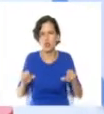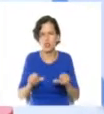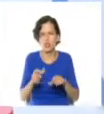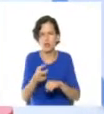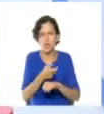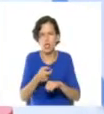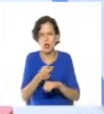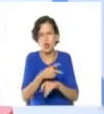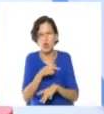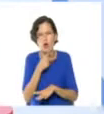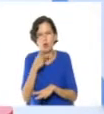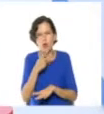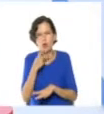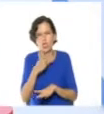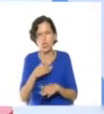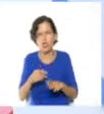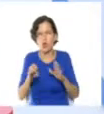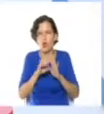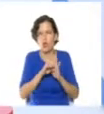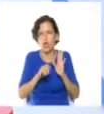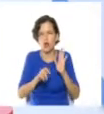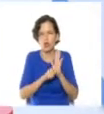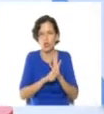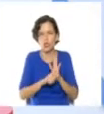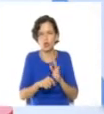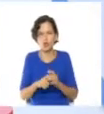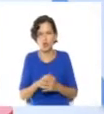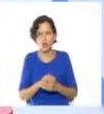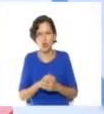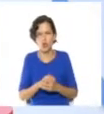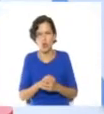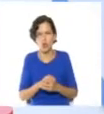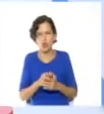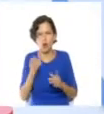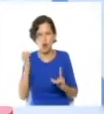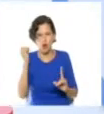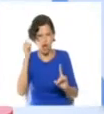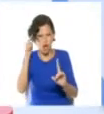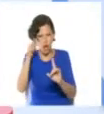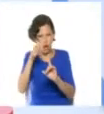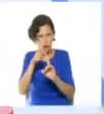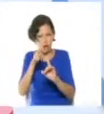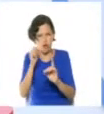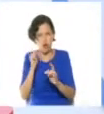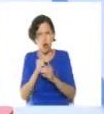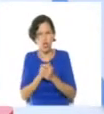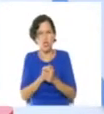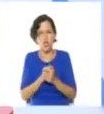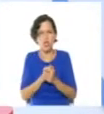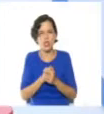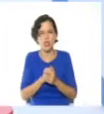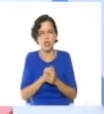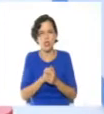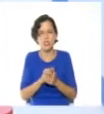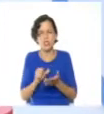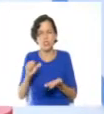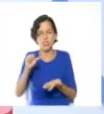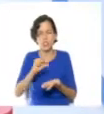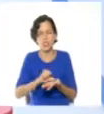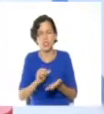gobierno político. Una constitución totalmente bajo el enfoque dictatorial y